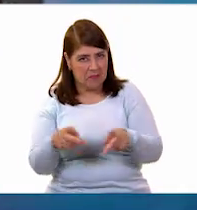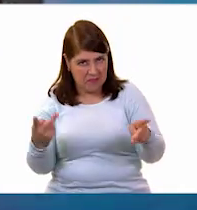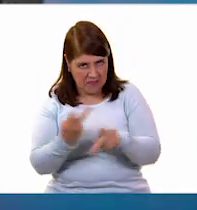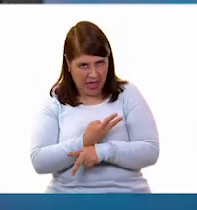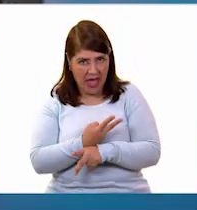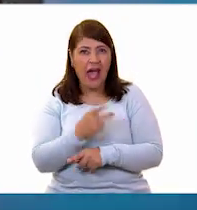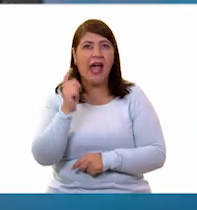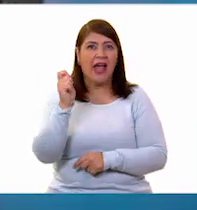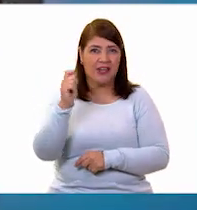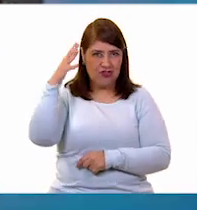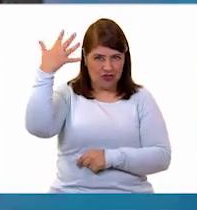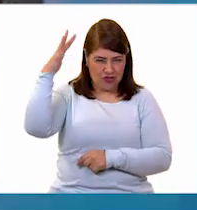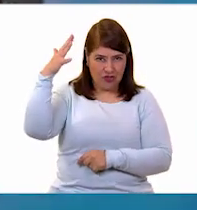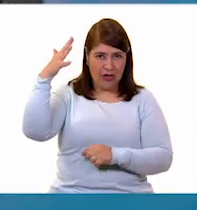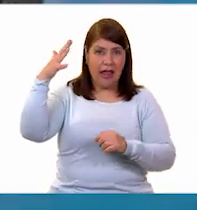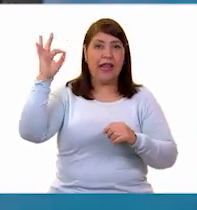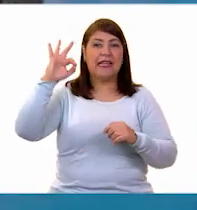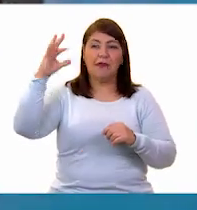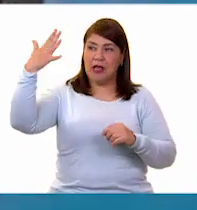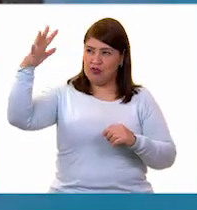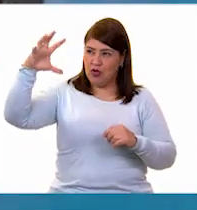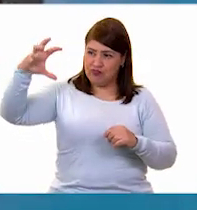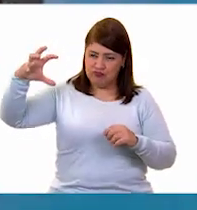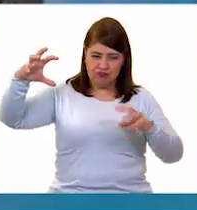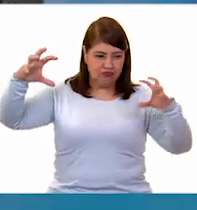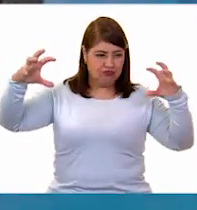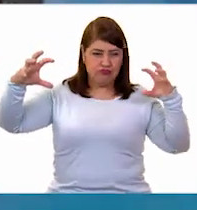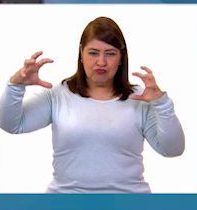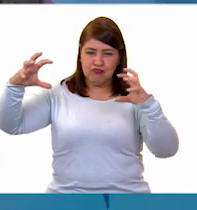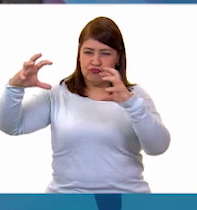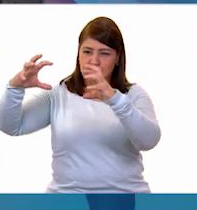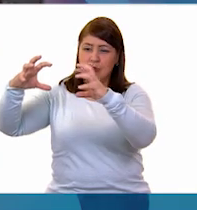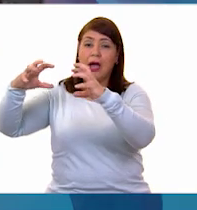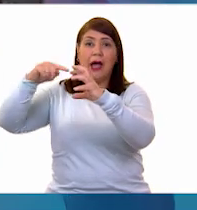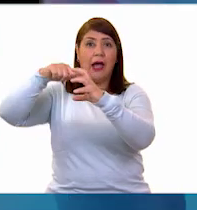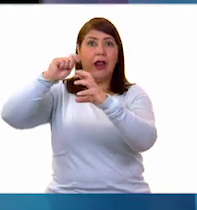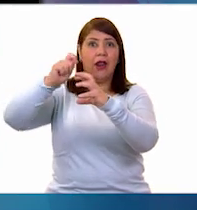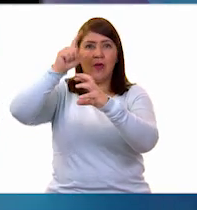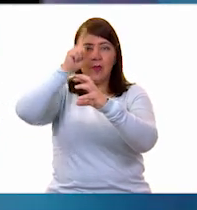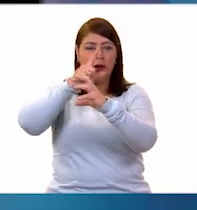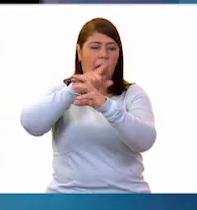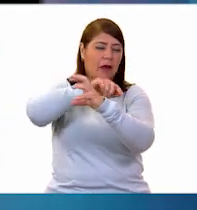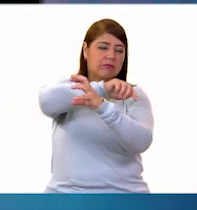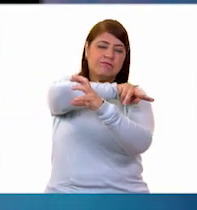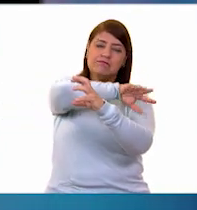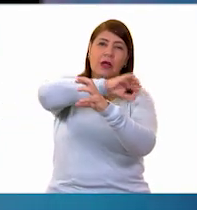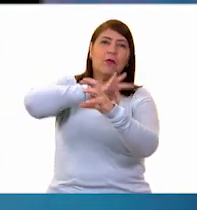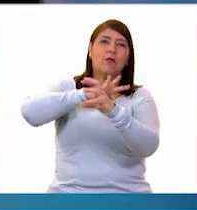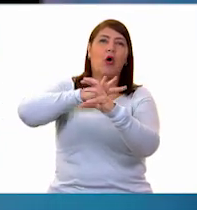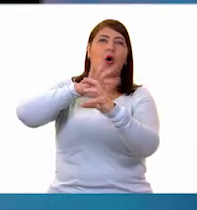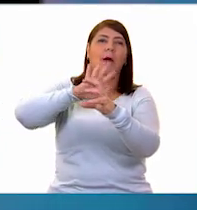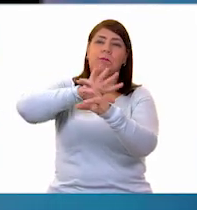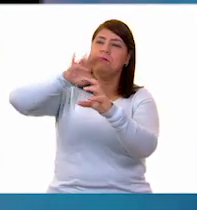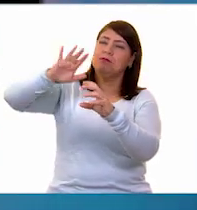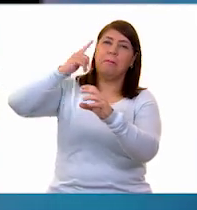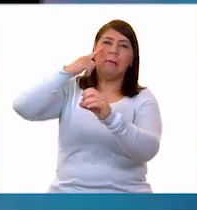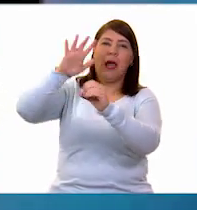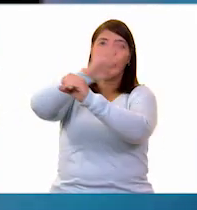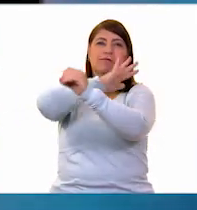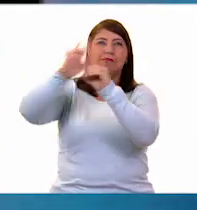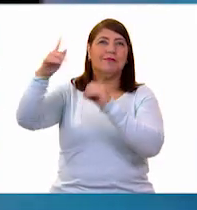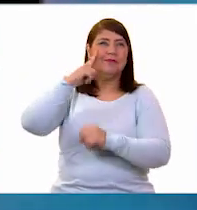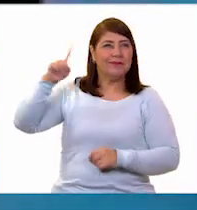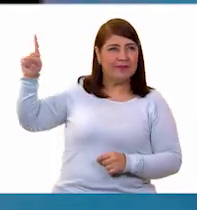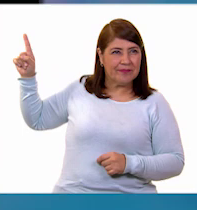Luna puede pasar justo por enfrente del Sol y cubrirlos. Así como nosotros podemos